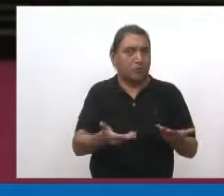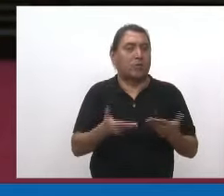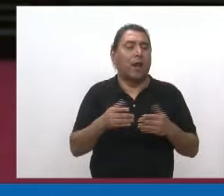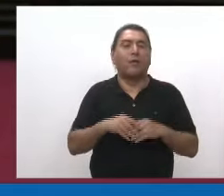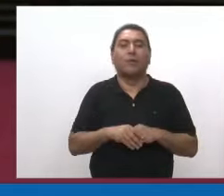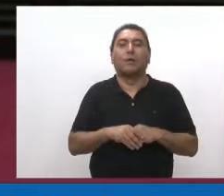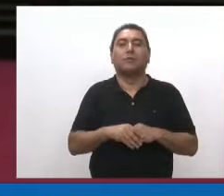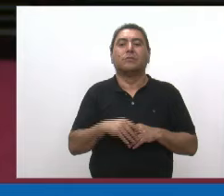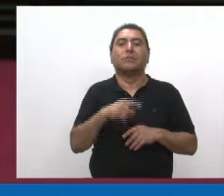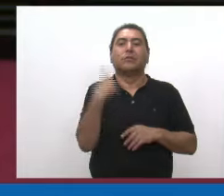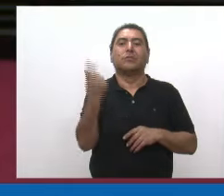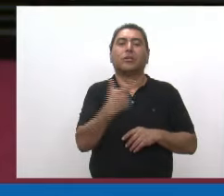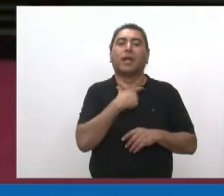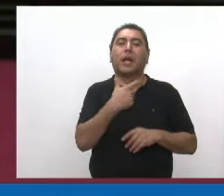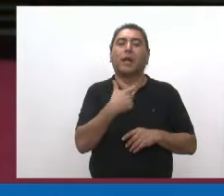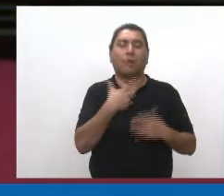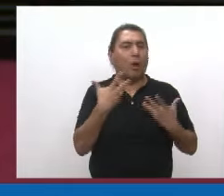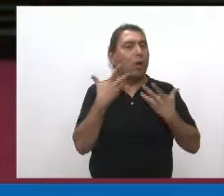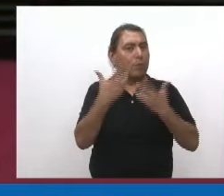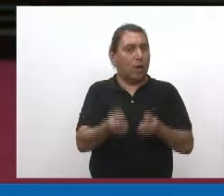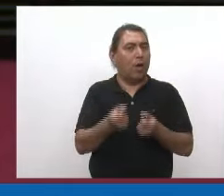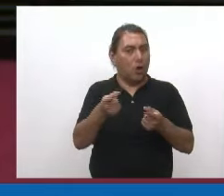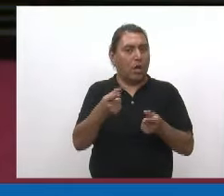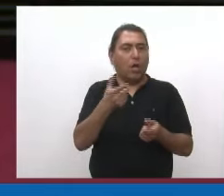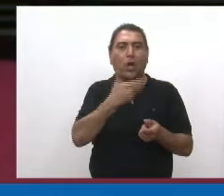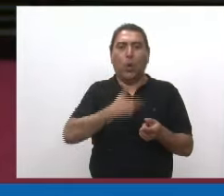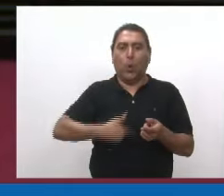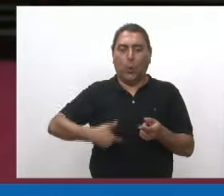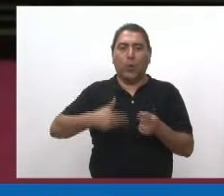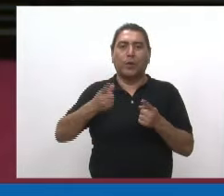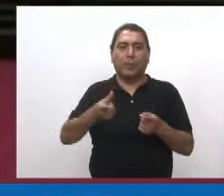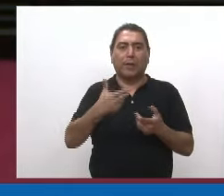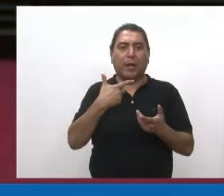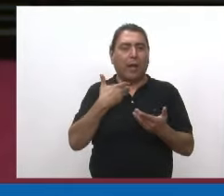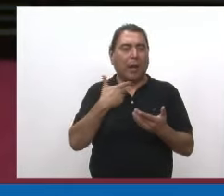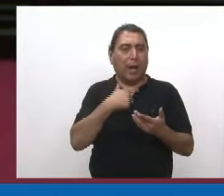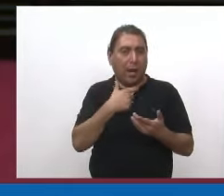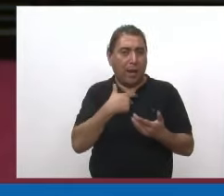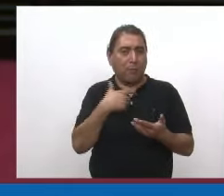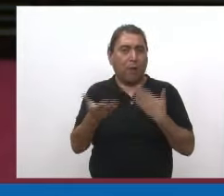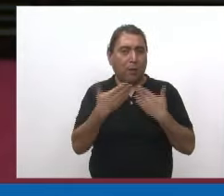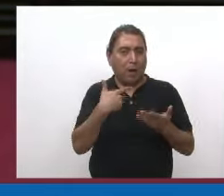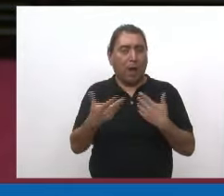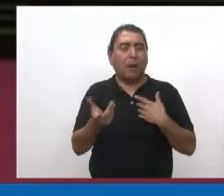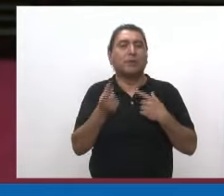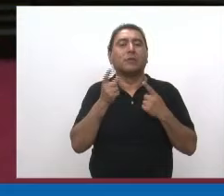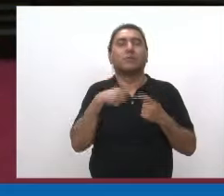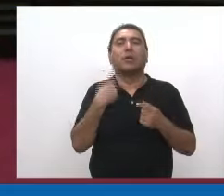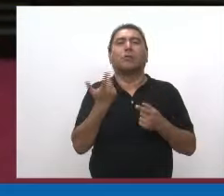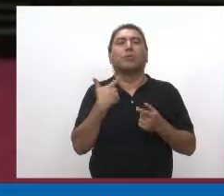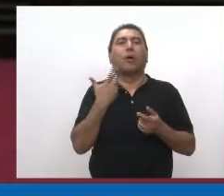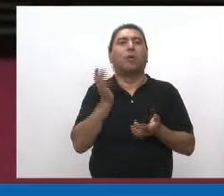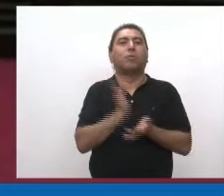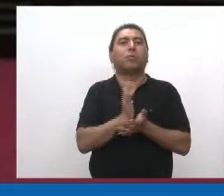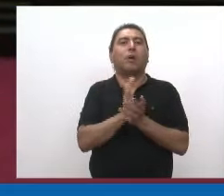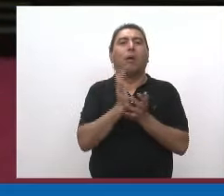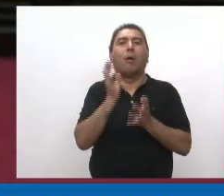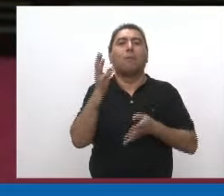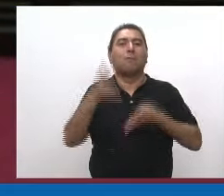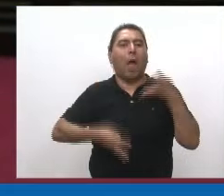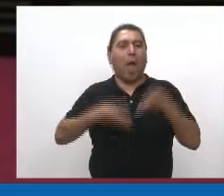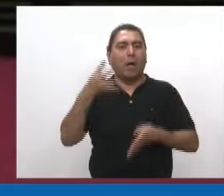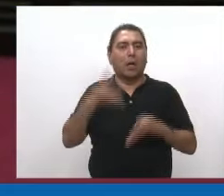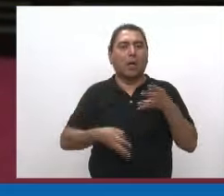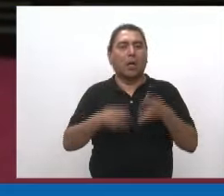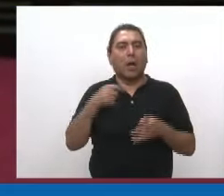que queremos colaborar con el gobierno, que queremos colaborar con el diálogo y que no somos una máquina de impedir y de poner palos en la rueda